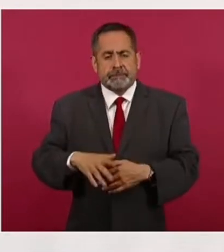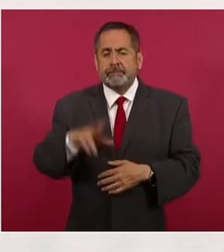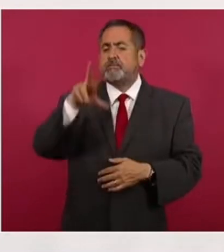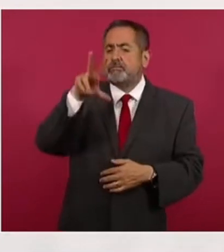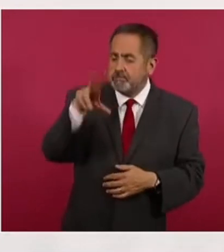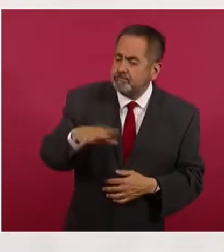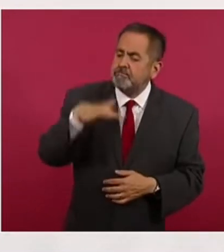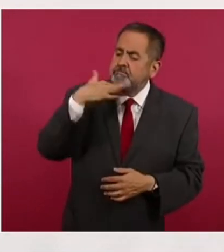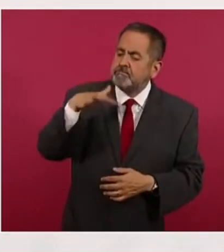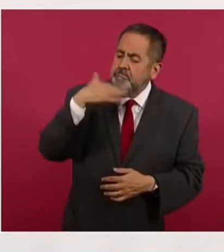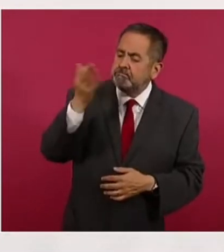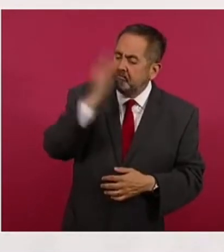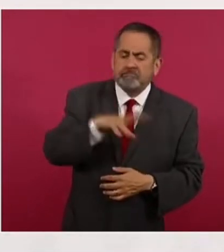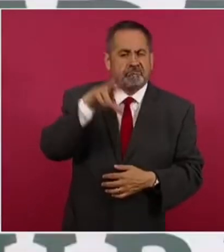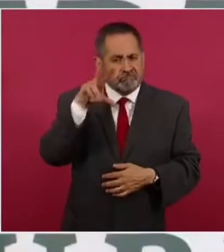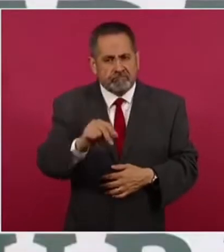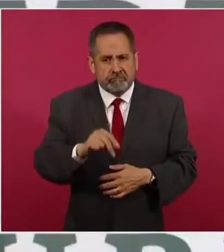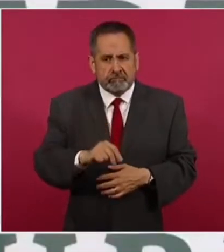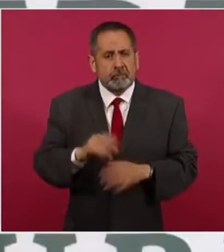corrupción ni la impunidad.